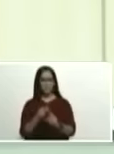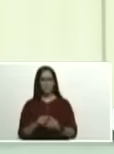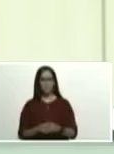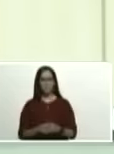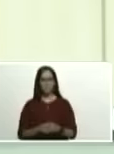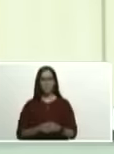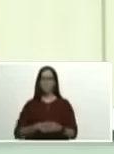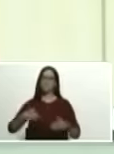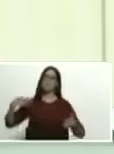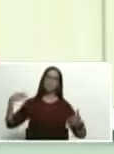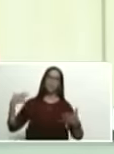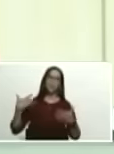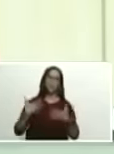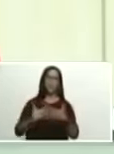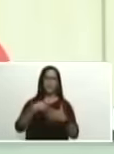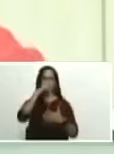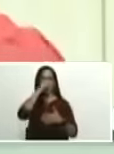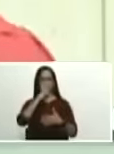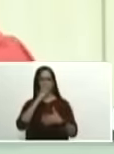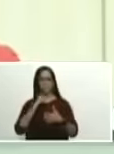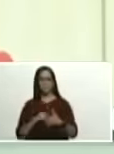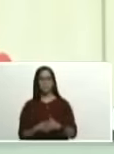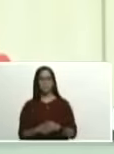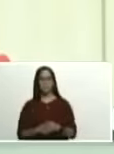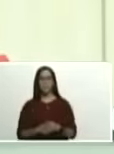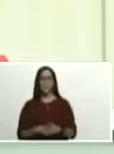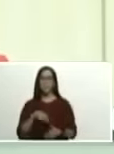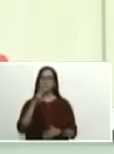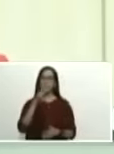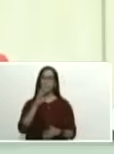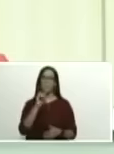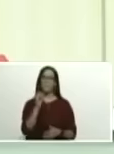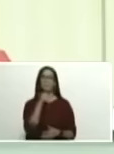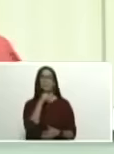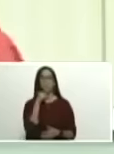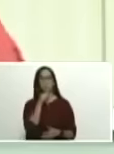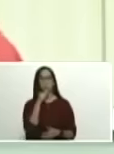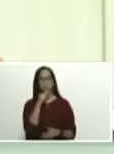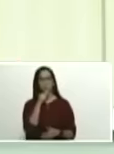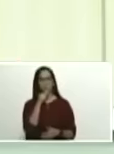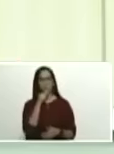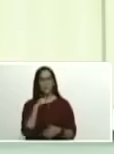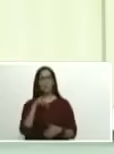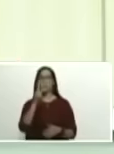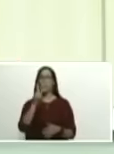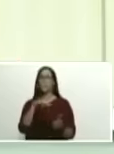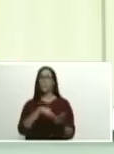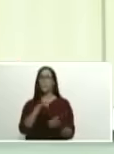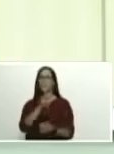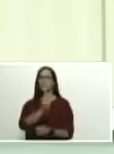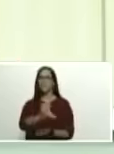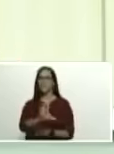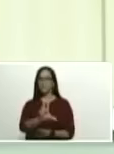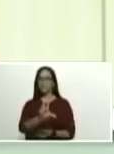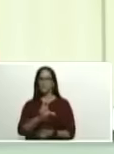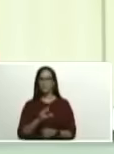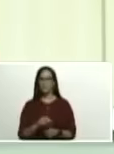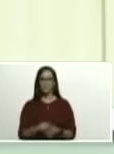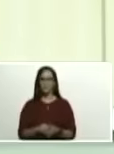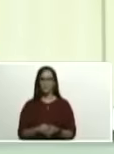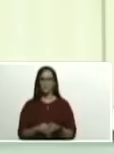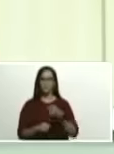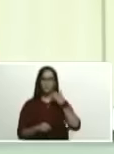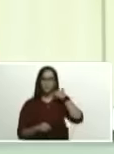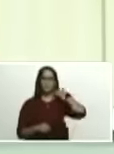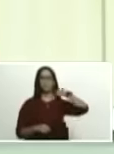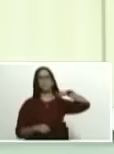a lo largo de este año. Del 20 de octubre 2023 a cuando